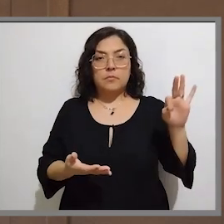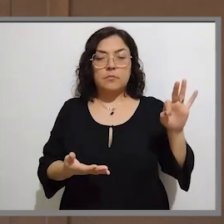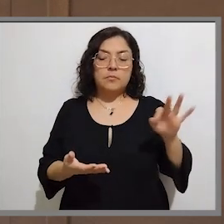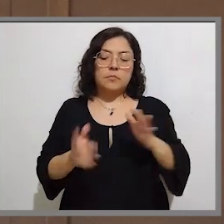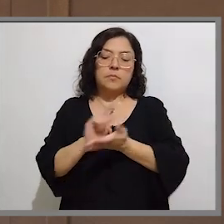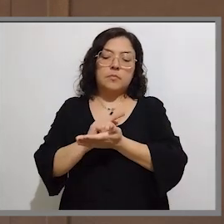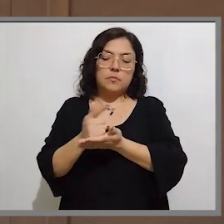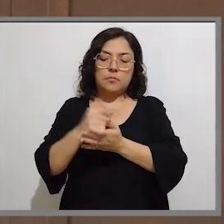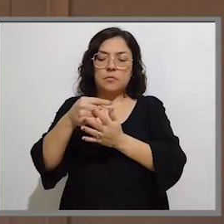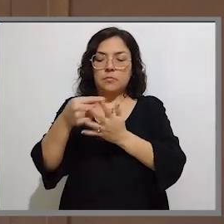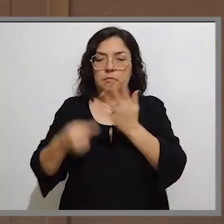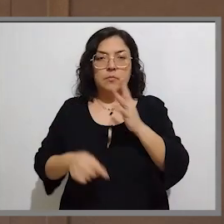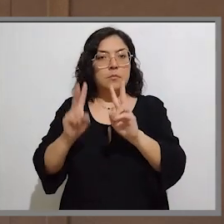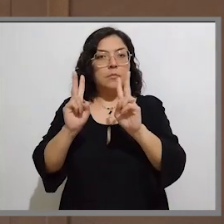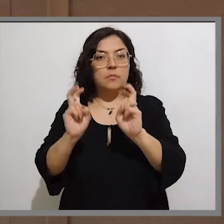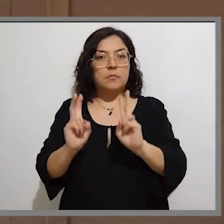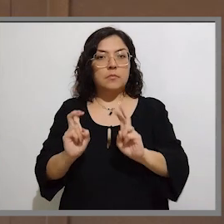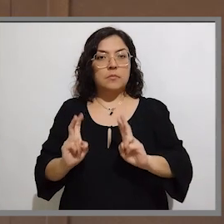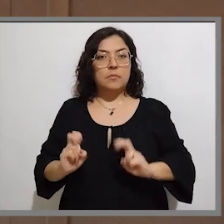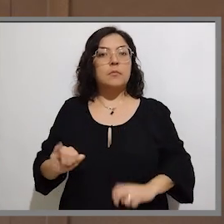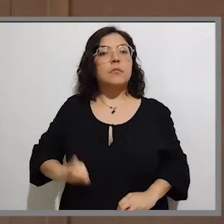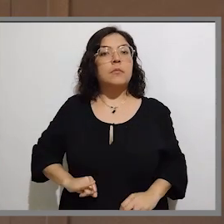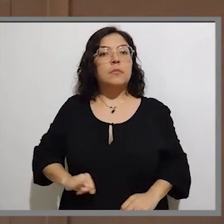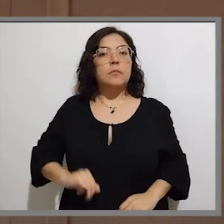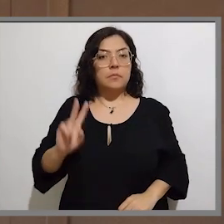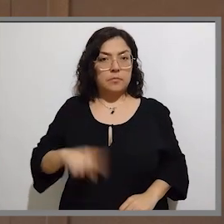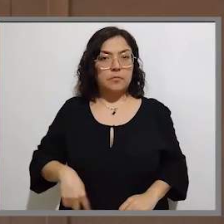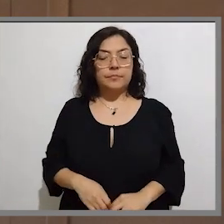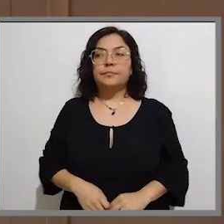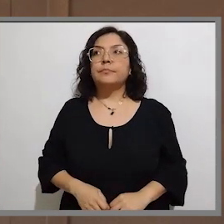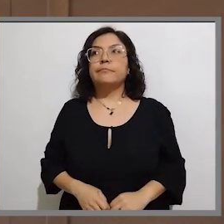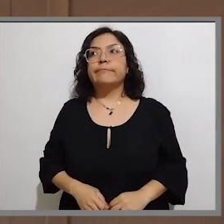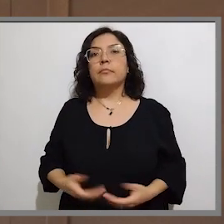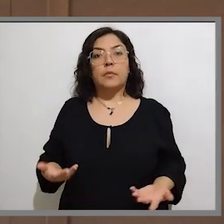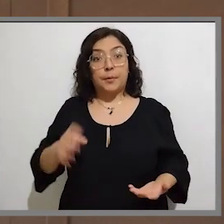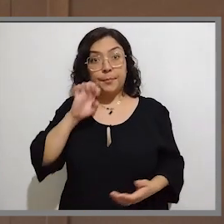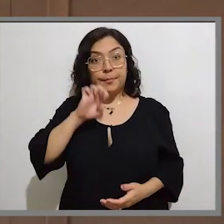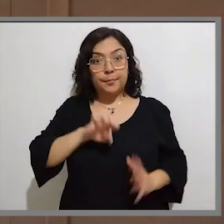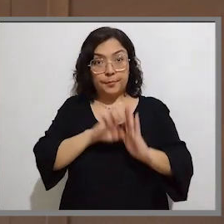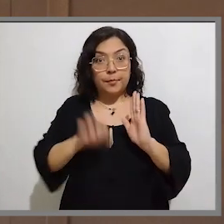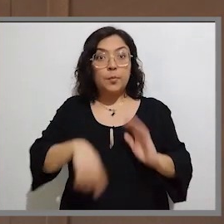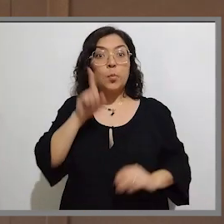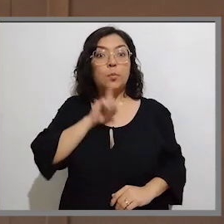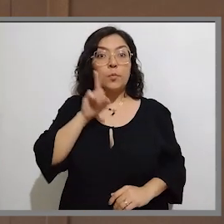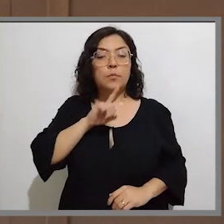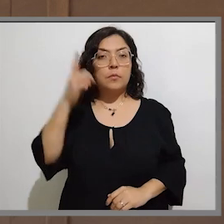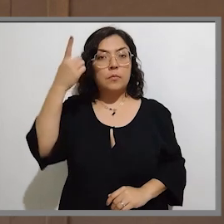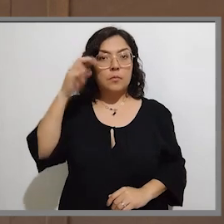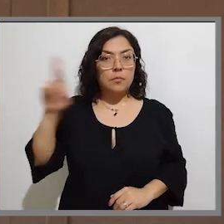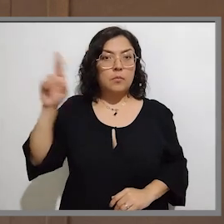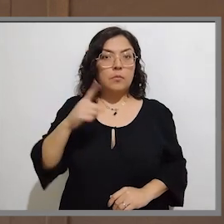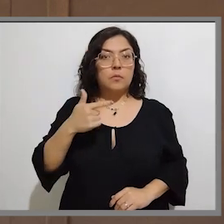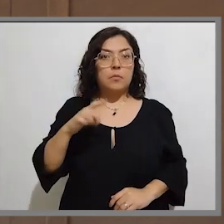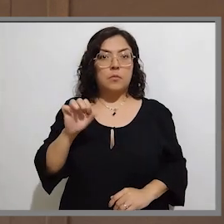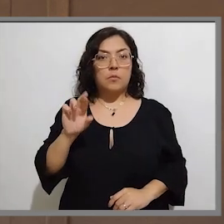conformar un listado de temas muy interesantes. Por ejemplo, de la propia doctora Georgina Cárdenas Acosta y Rosa María